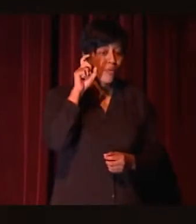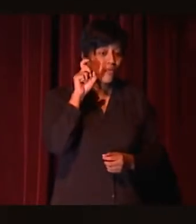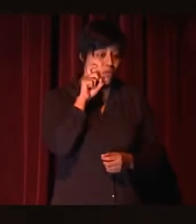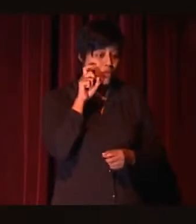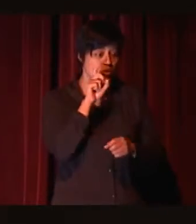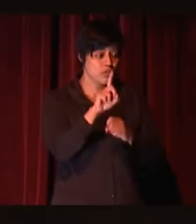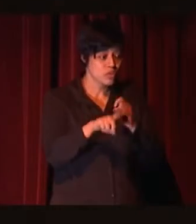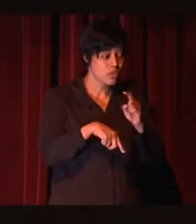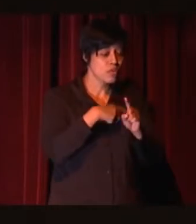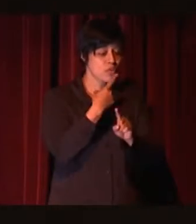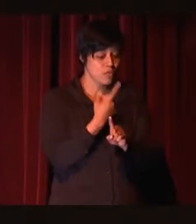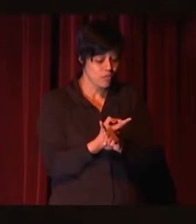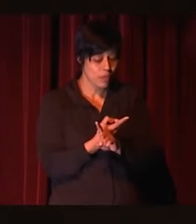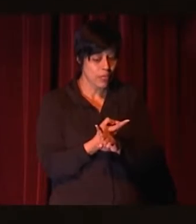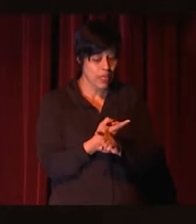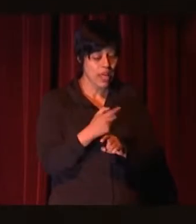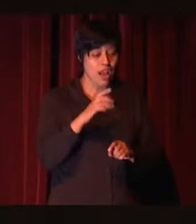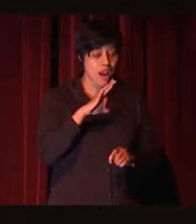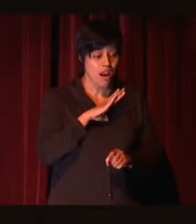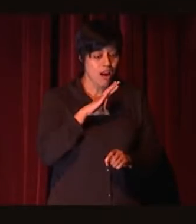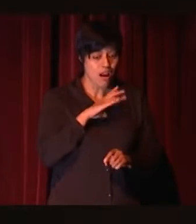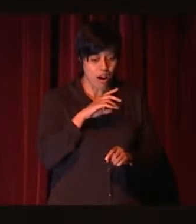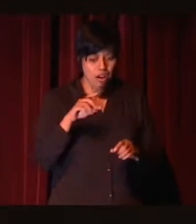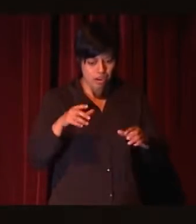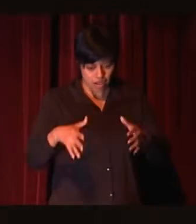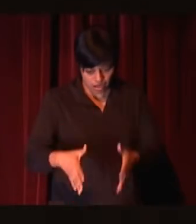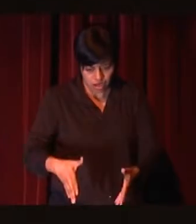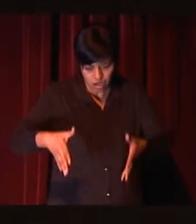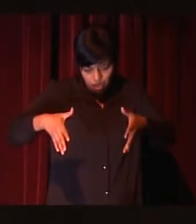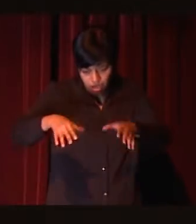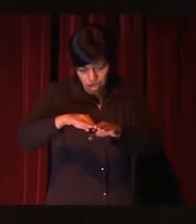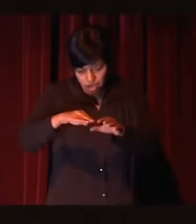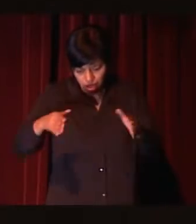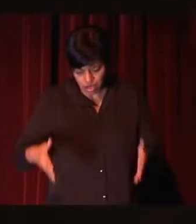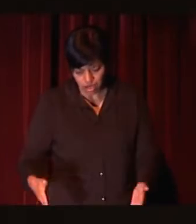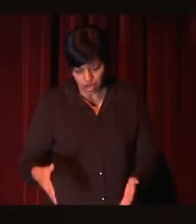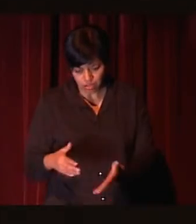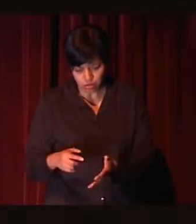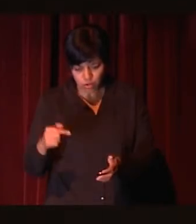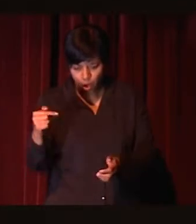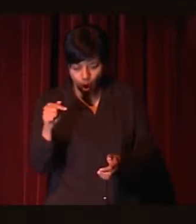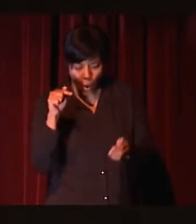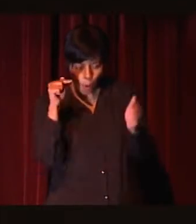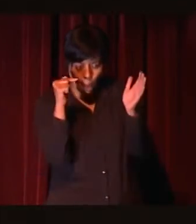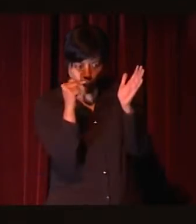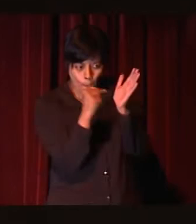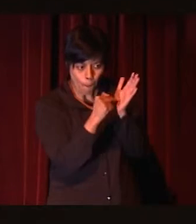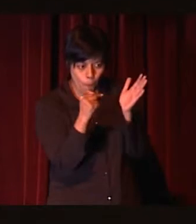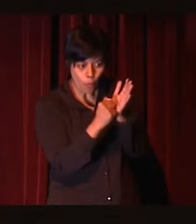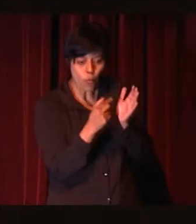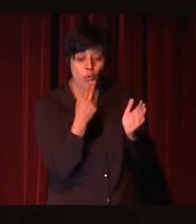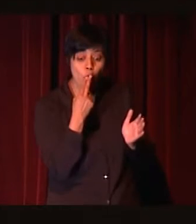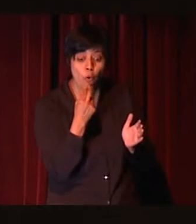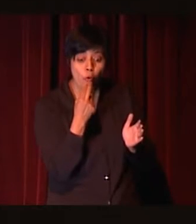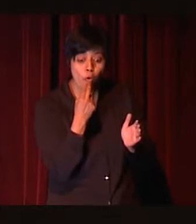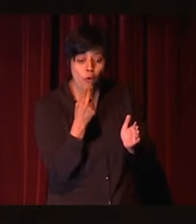bolsas de bienvenida hay puntos rojos quiero que la chequen y revisen si atrás de la soya hay un punto rojo por favor